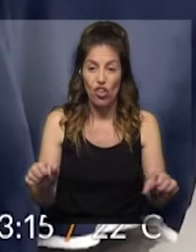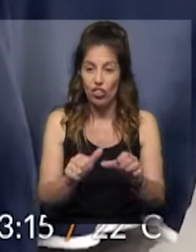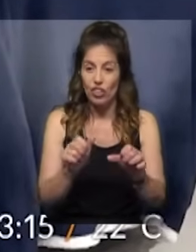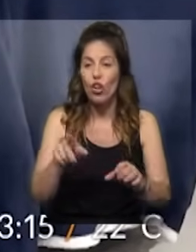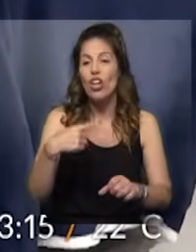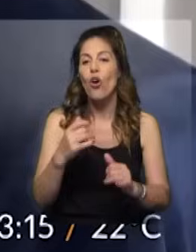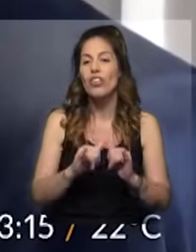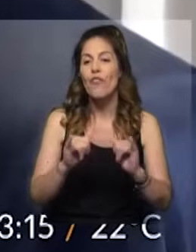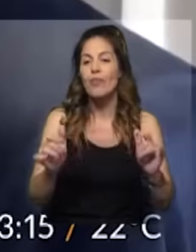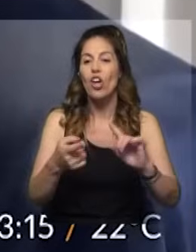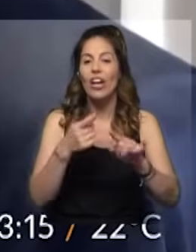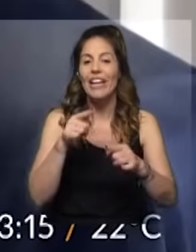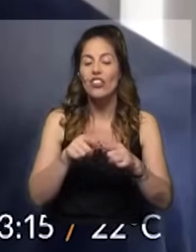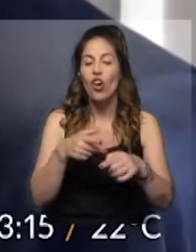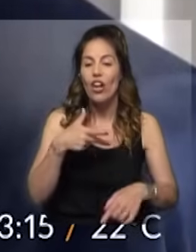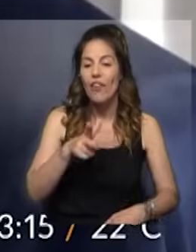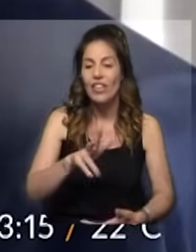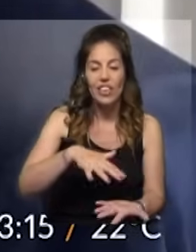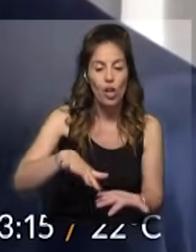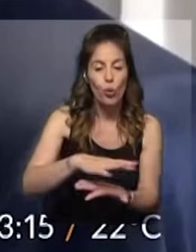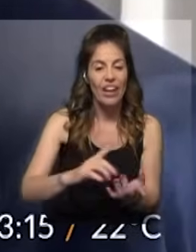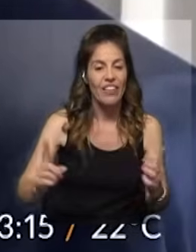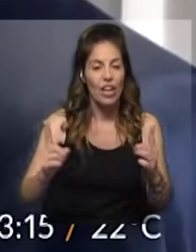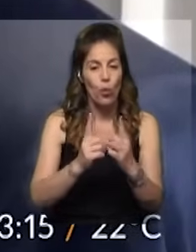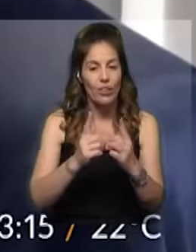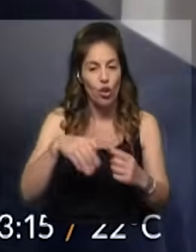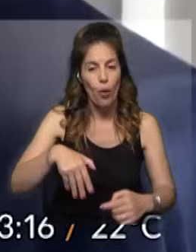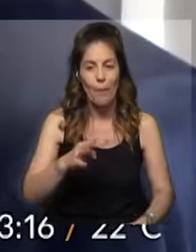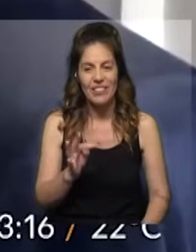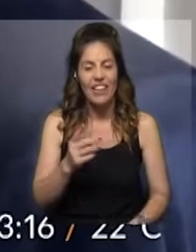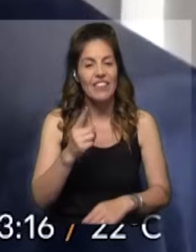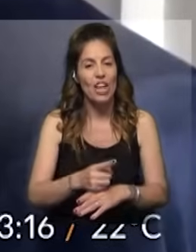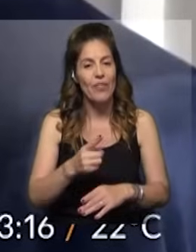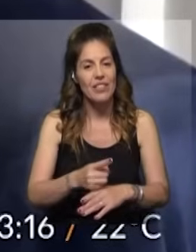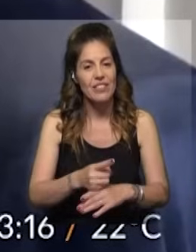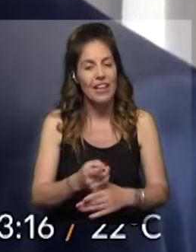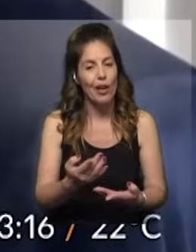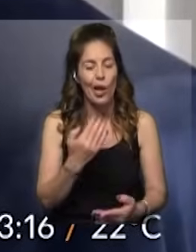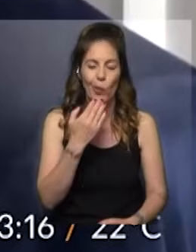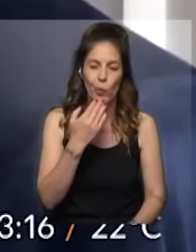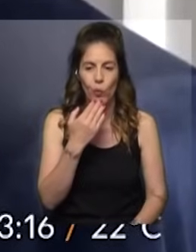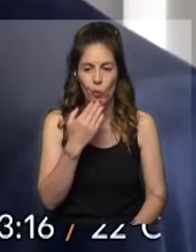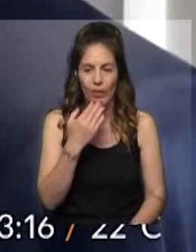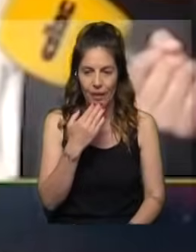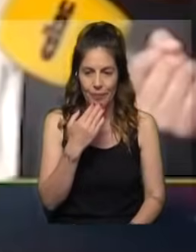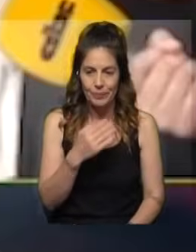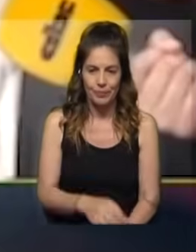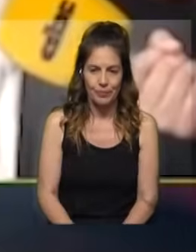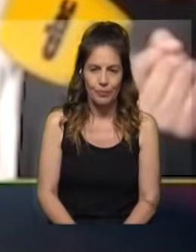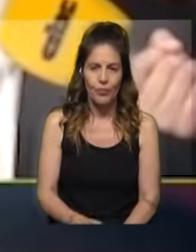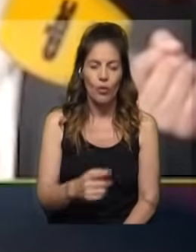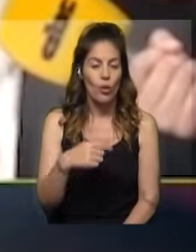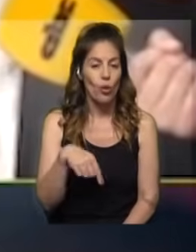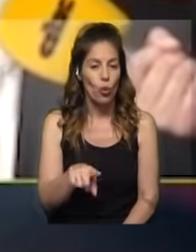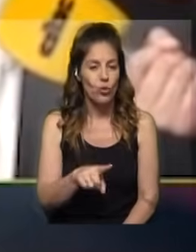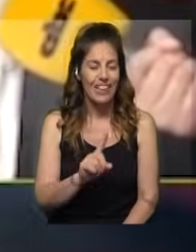demás datos relacionados con la fecha y lugar del encuentro con el narco deben ser puestos bajo duda razonable ustedes que son